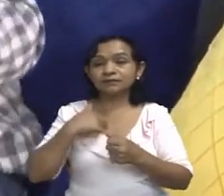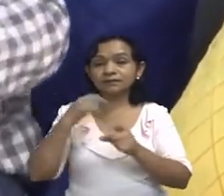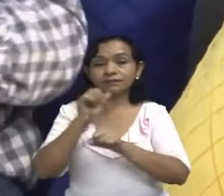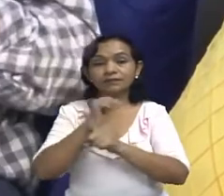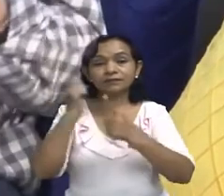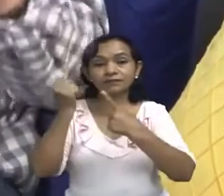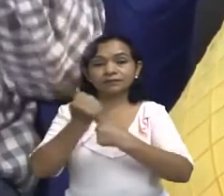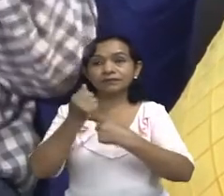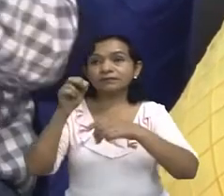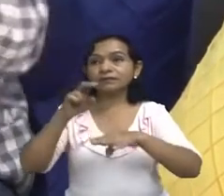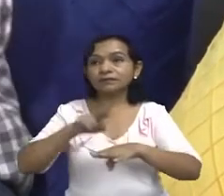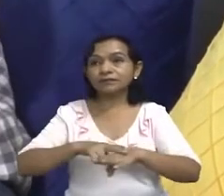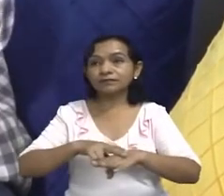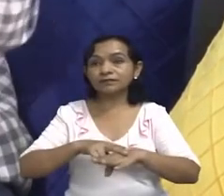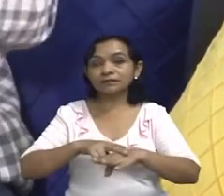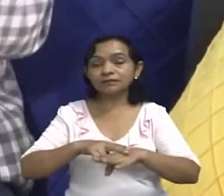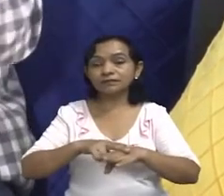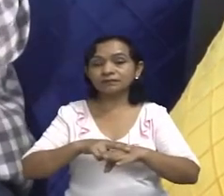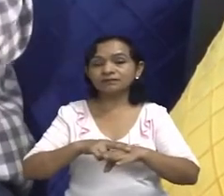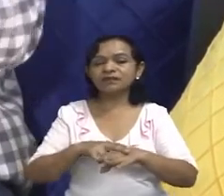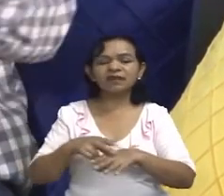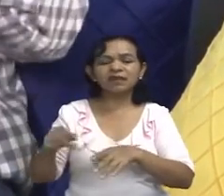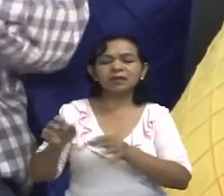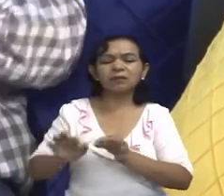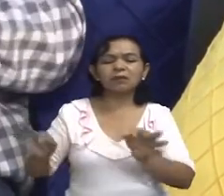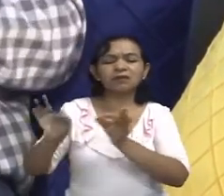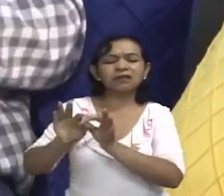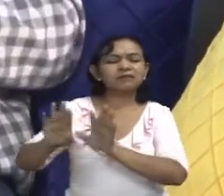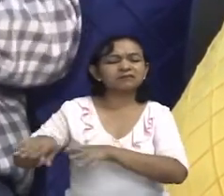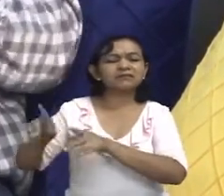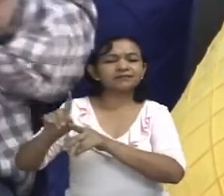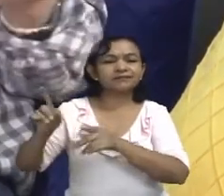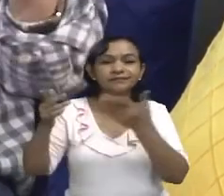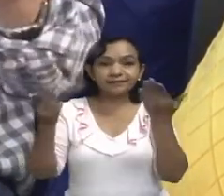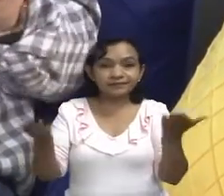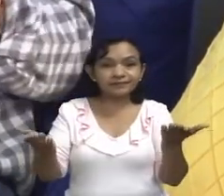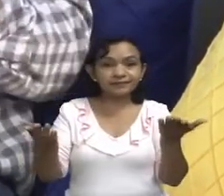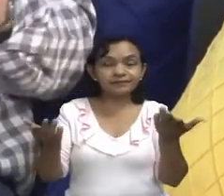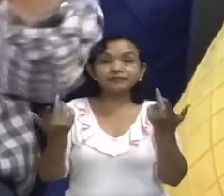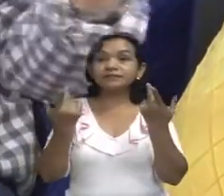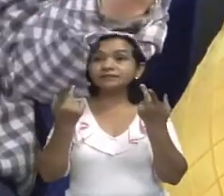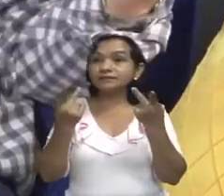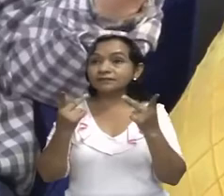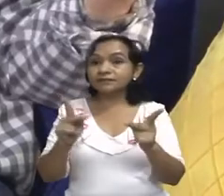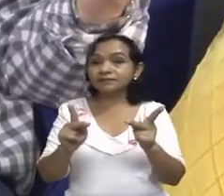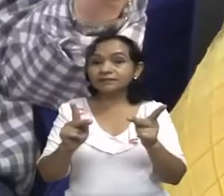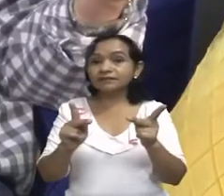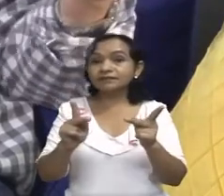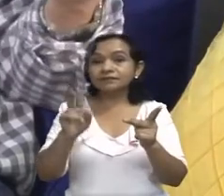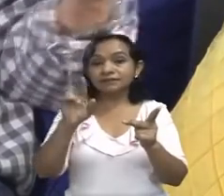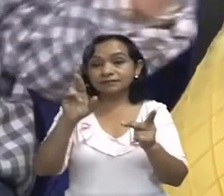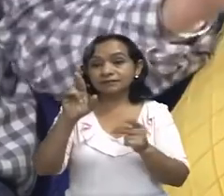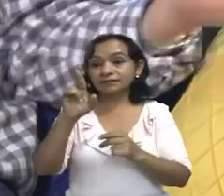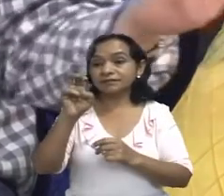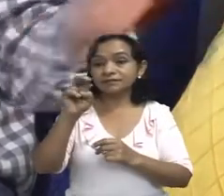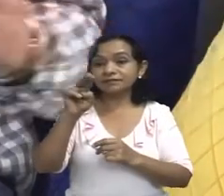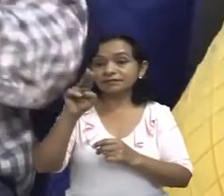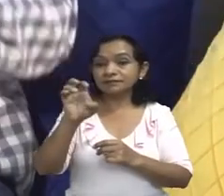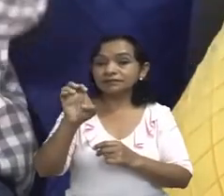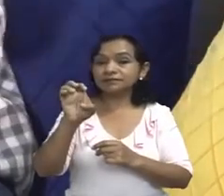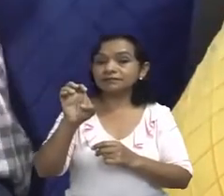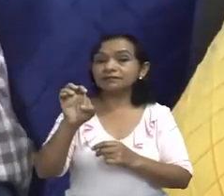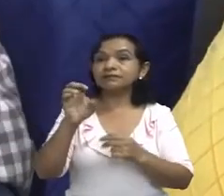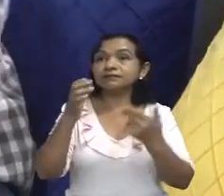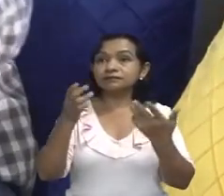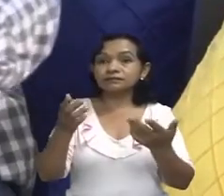que no era prioridad, no les interesaba. Sí. Sin embargo, René, el compañero René Núñez